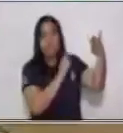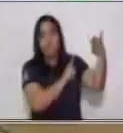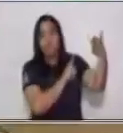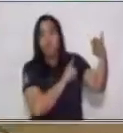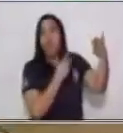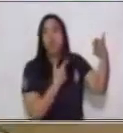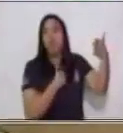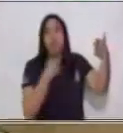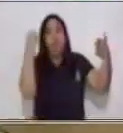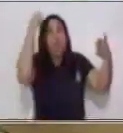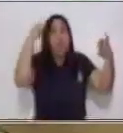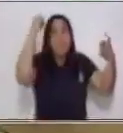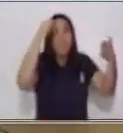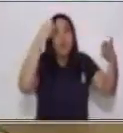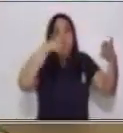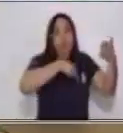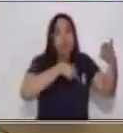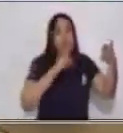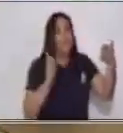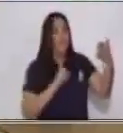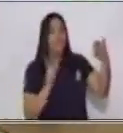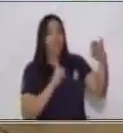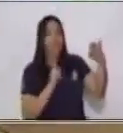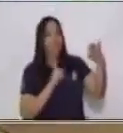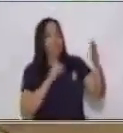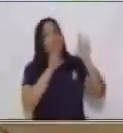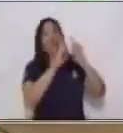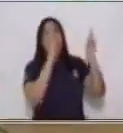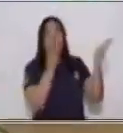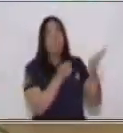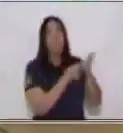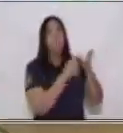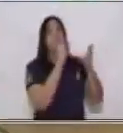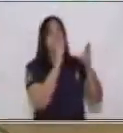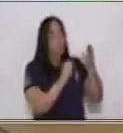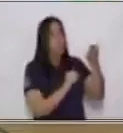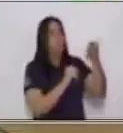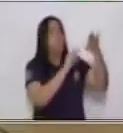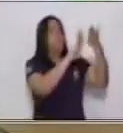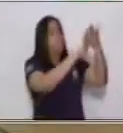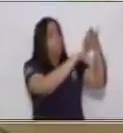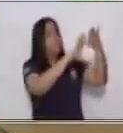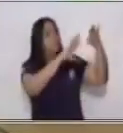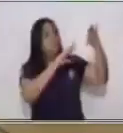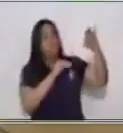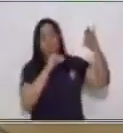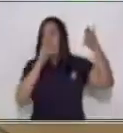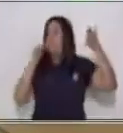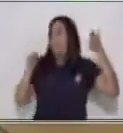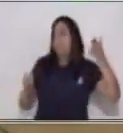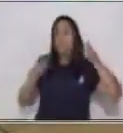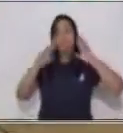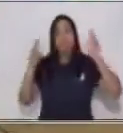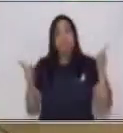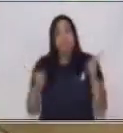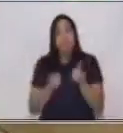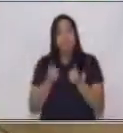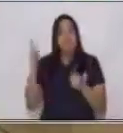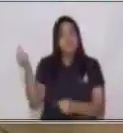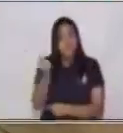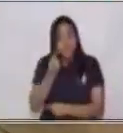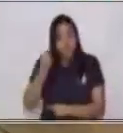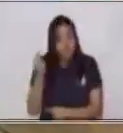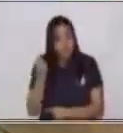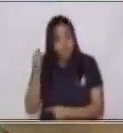emitir ninguna opinión. Por eso es que al momento en que tú hagas un resumen, no debes emitir o no debes incluir expresiones